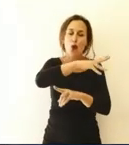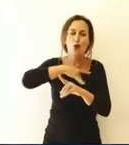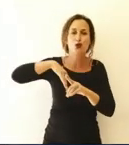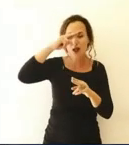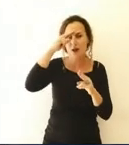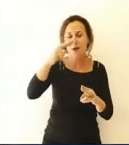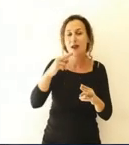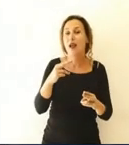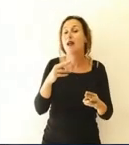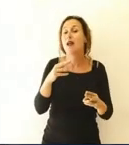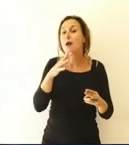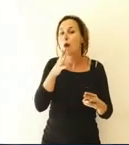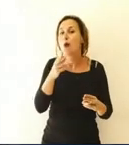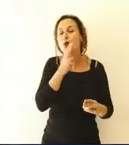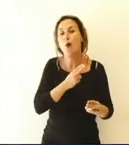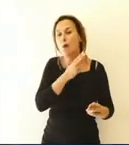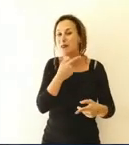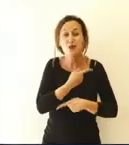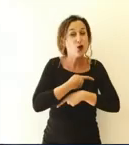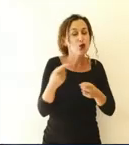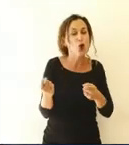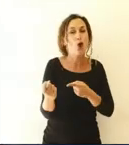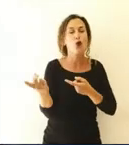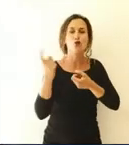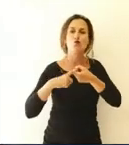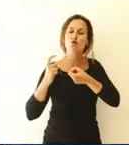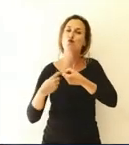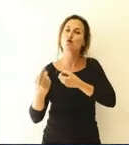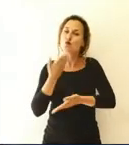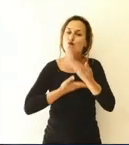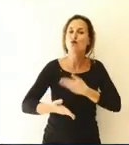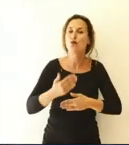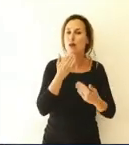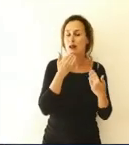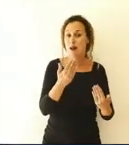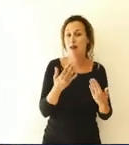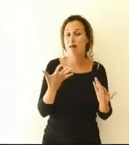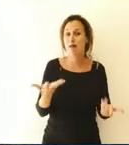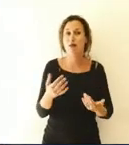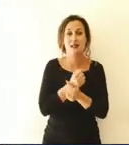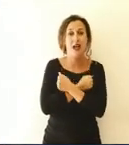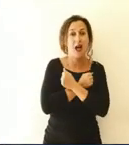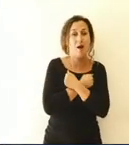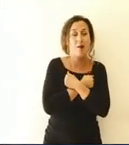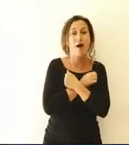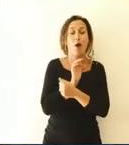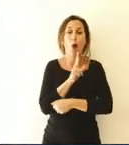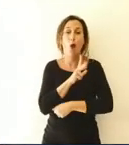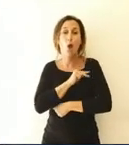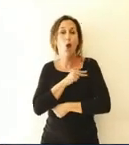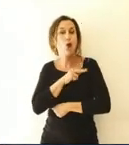compromiso de todos. Y a lo que decía Amado y a lo que dijo la concejal, esto tiene